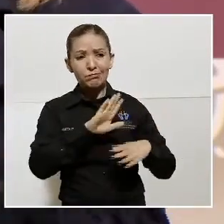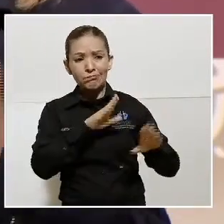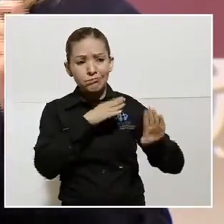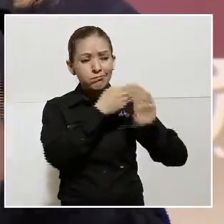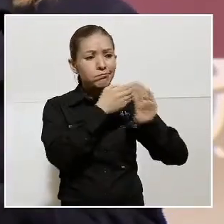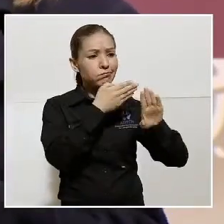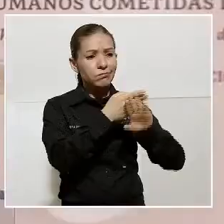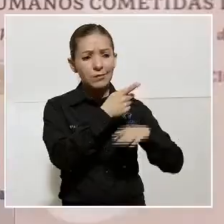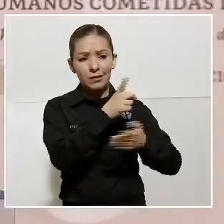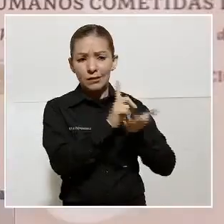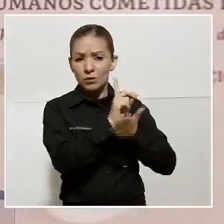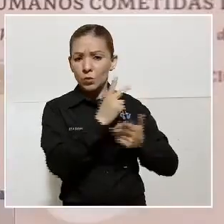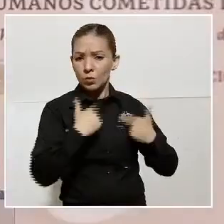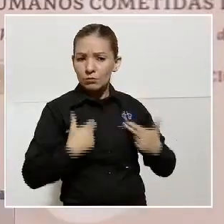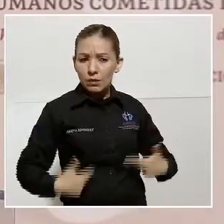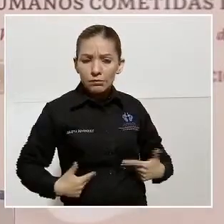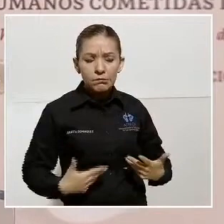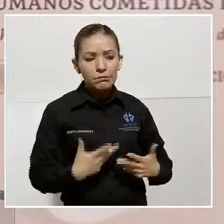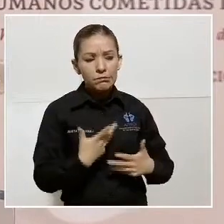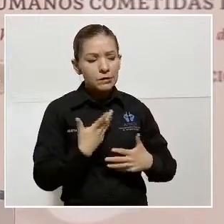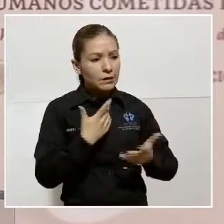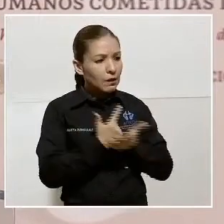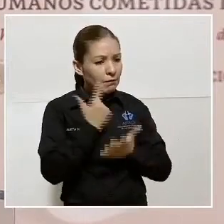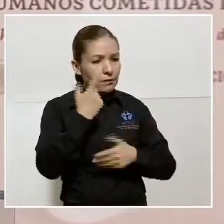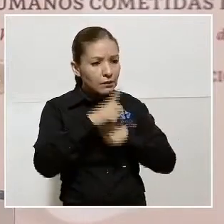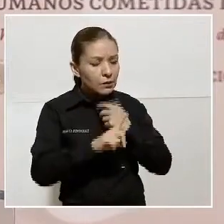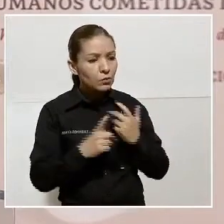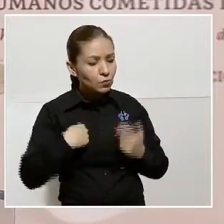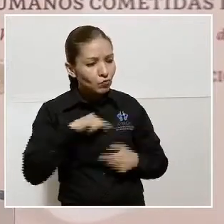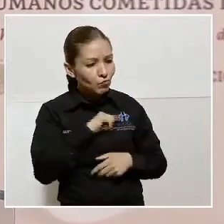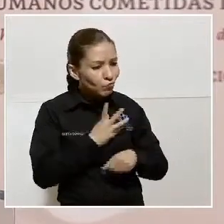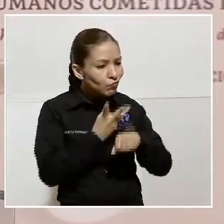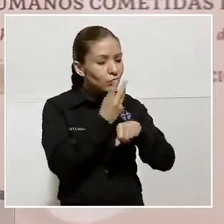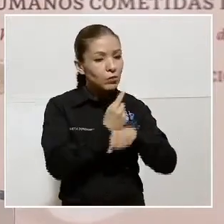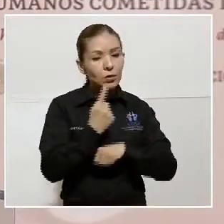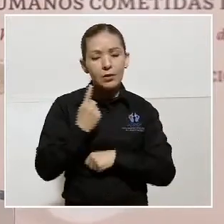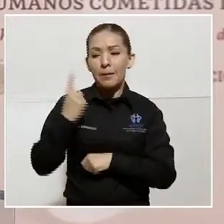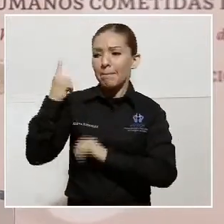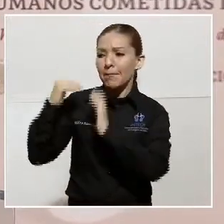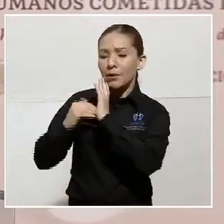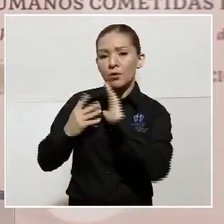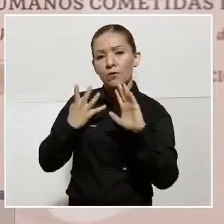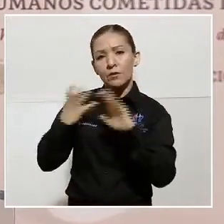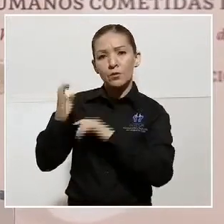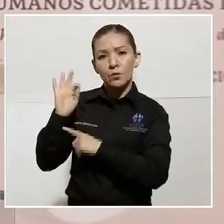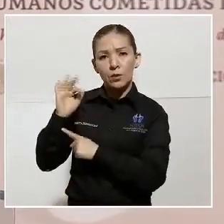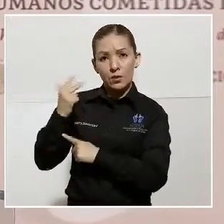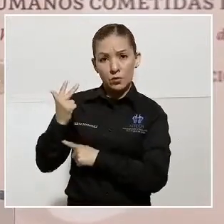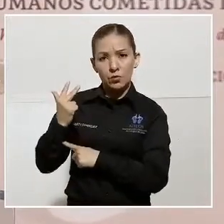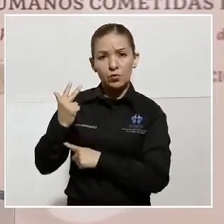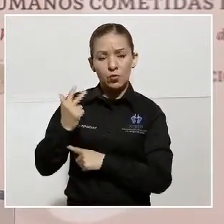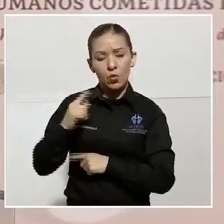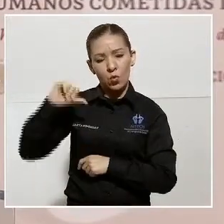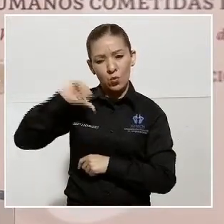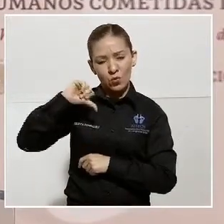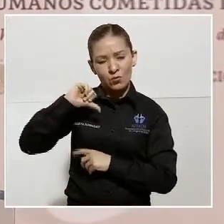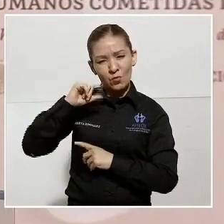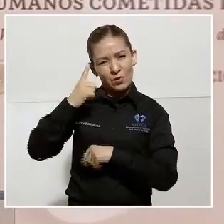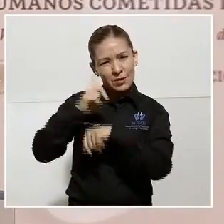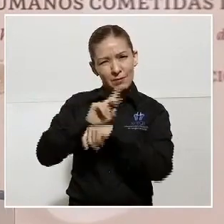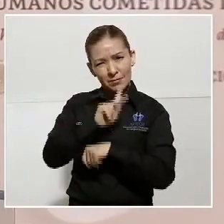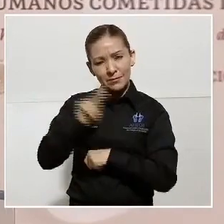los derechos humanos. Un día como hoy, pero de 1948, el mundo reconocía la